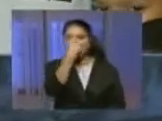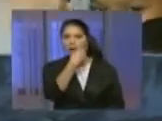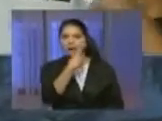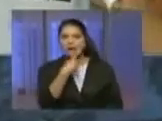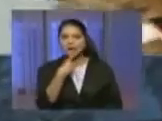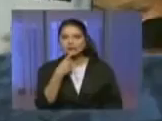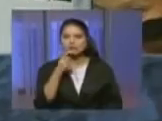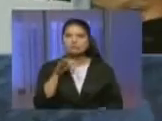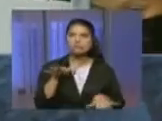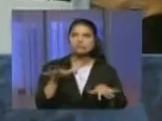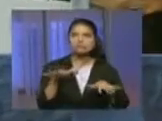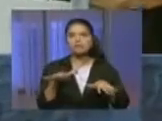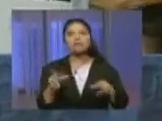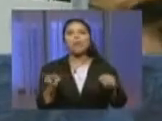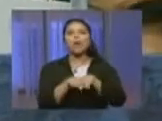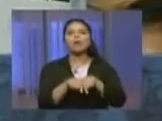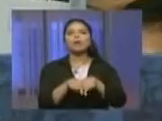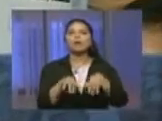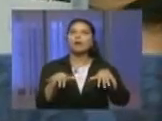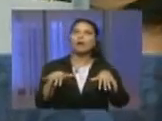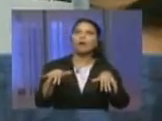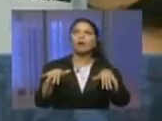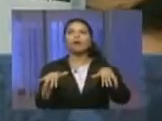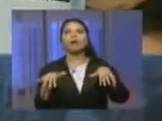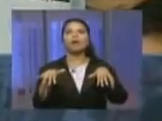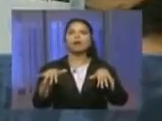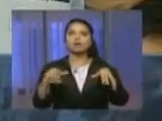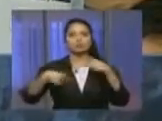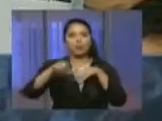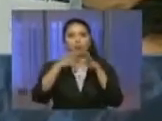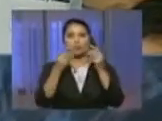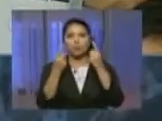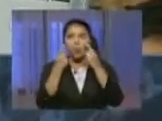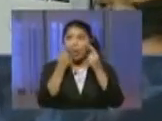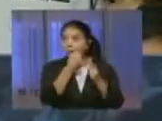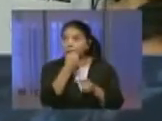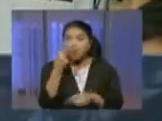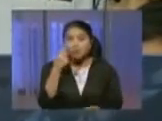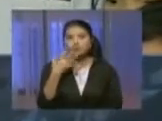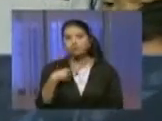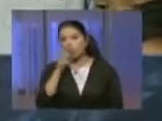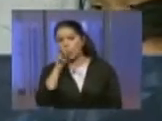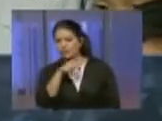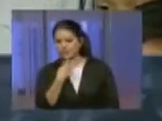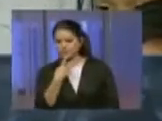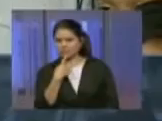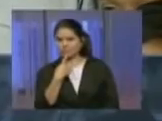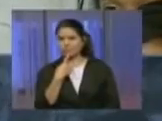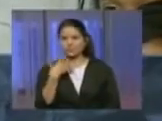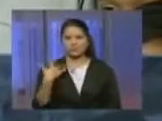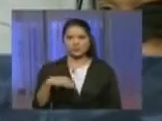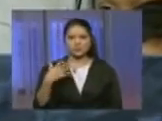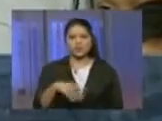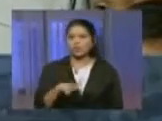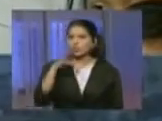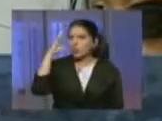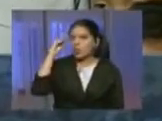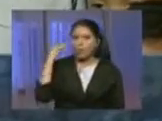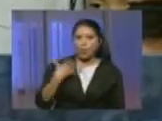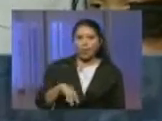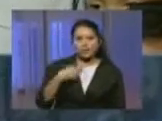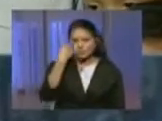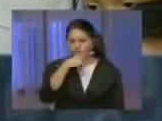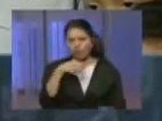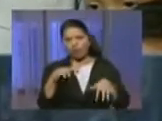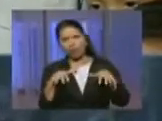zombies HM ahí estaba eran los zombis los vi ahí los zombis Dios mío y estos zombis será que